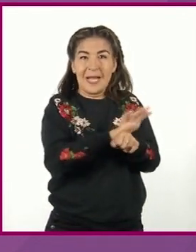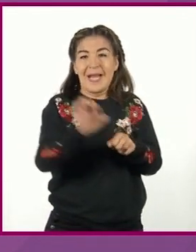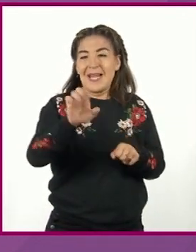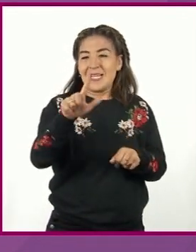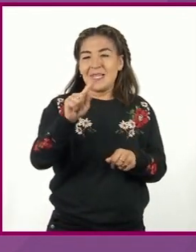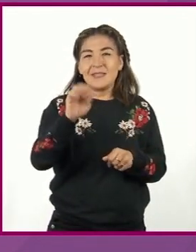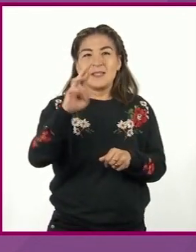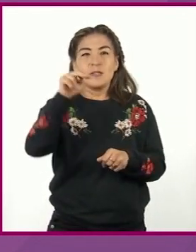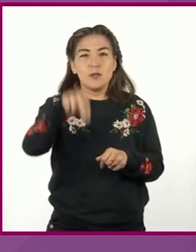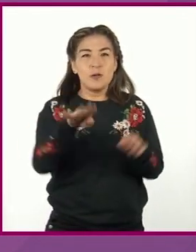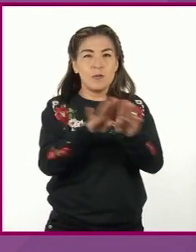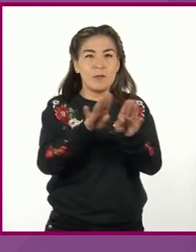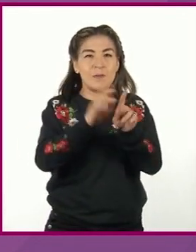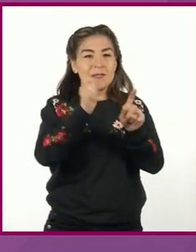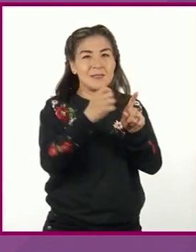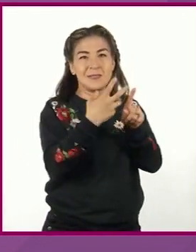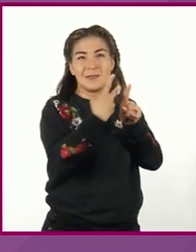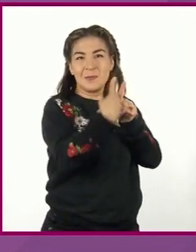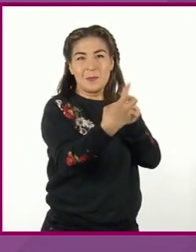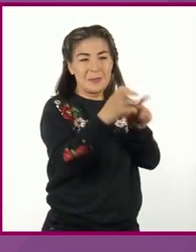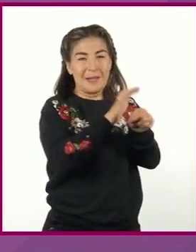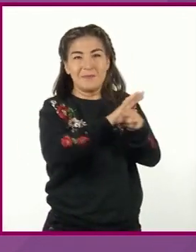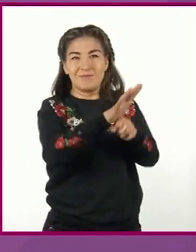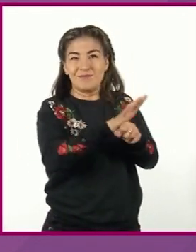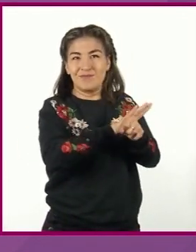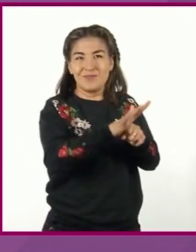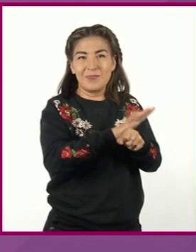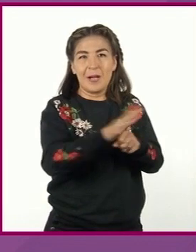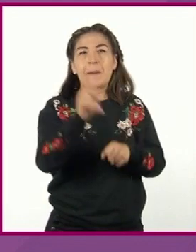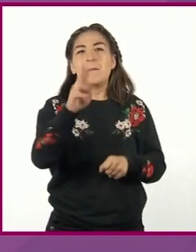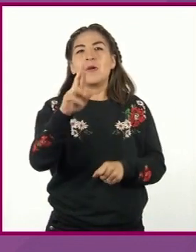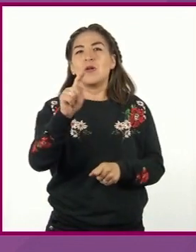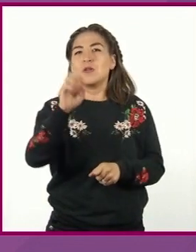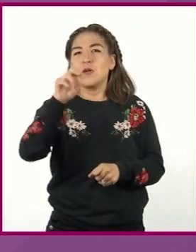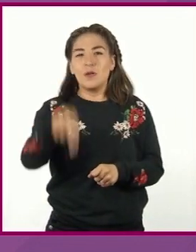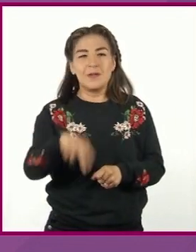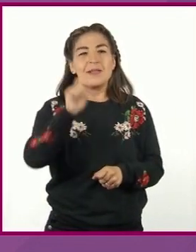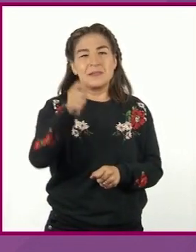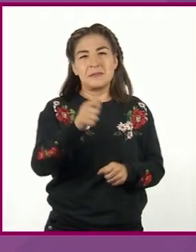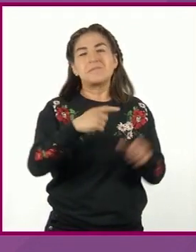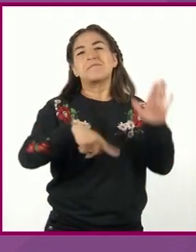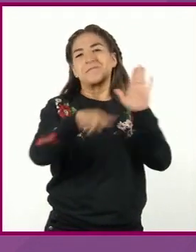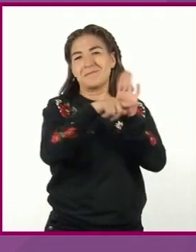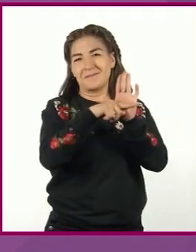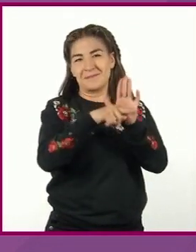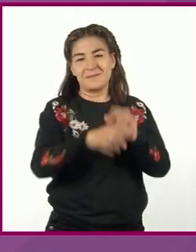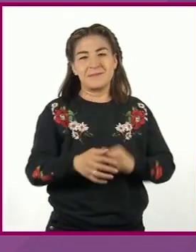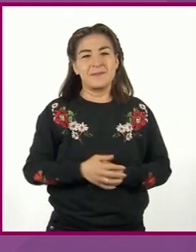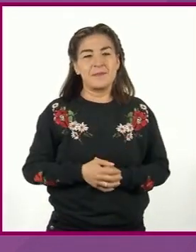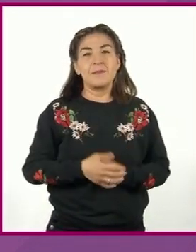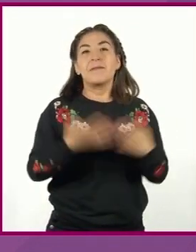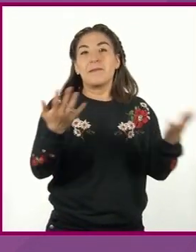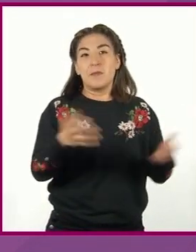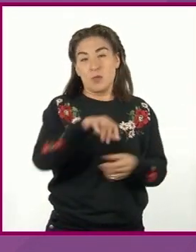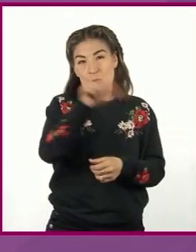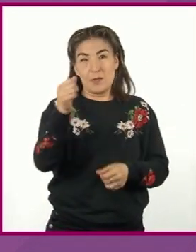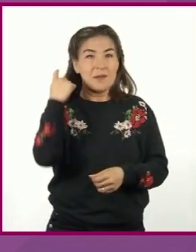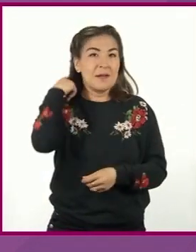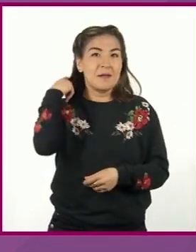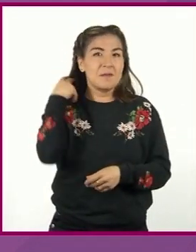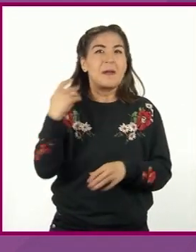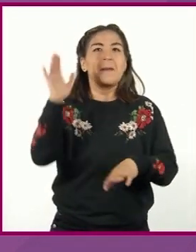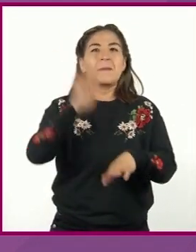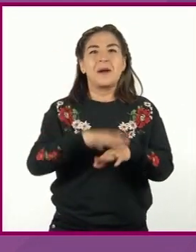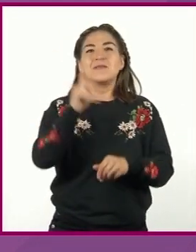peine y este queda con más electrones que protones, por lo que su carga neta es negativa, mientras que el cabello queda con